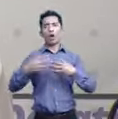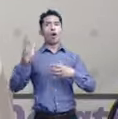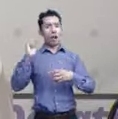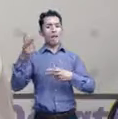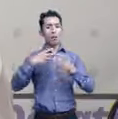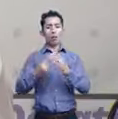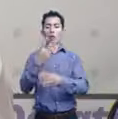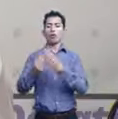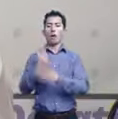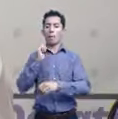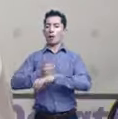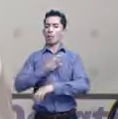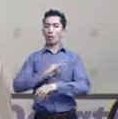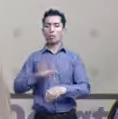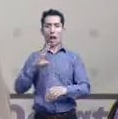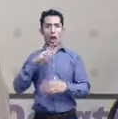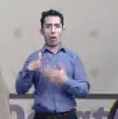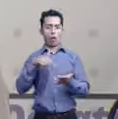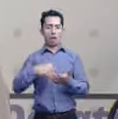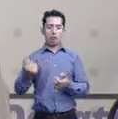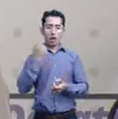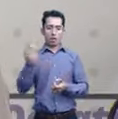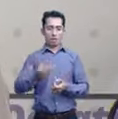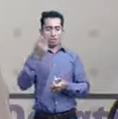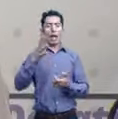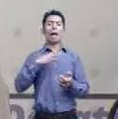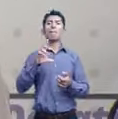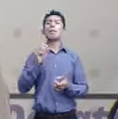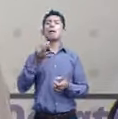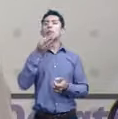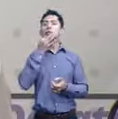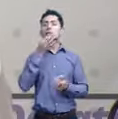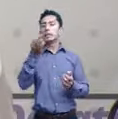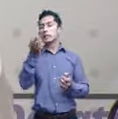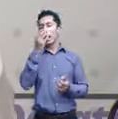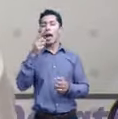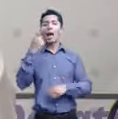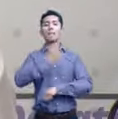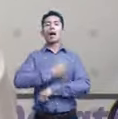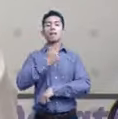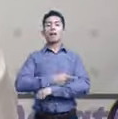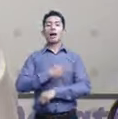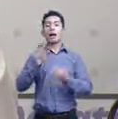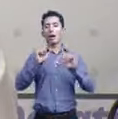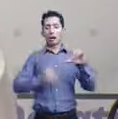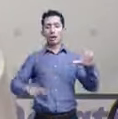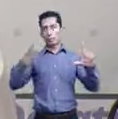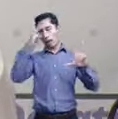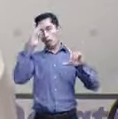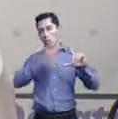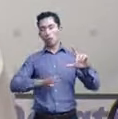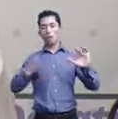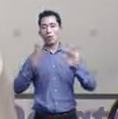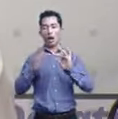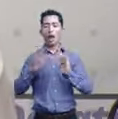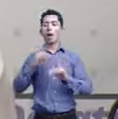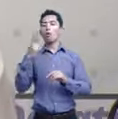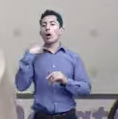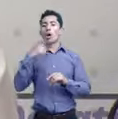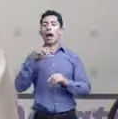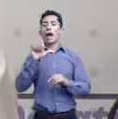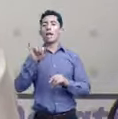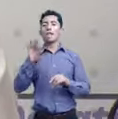nuestro municipio, ya que estamos en un lugar privilegiado a menos de 20 minutos del Arco Norte que conecte el Pacífico con el Golfo de México y a una hora